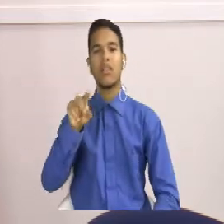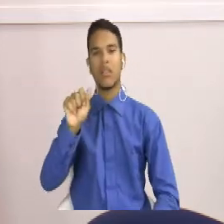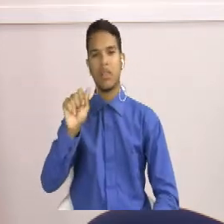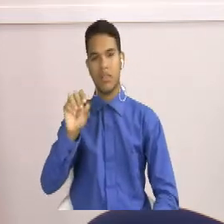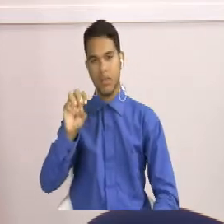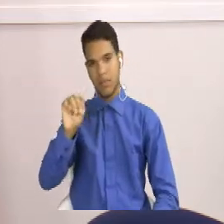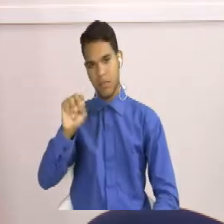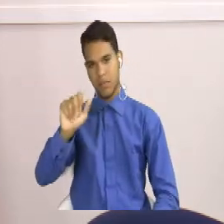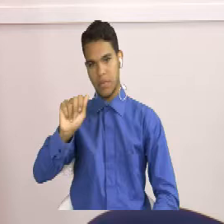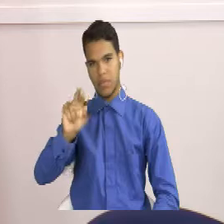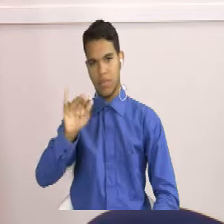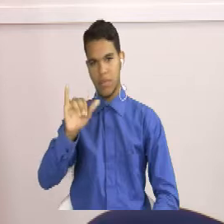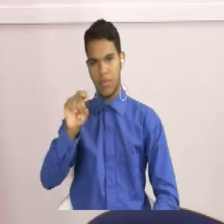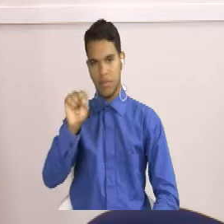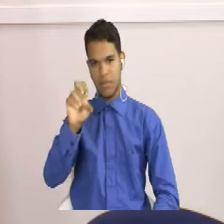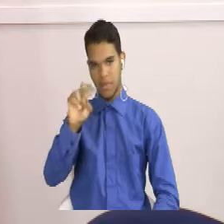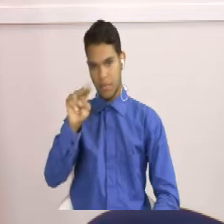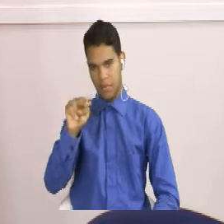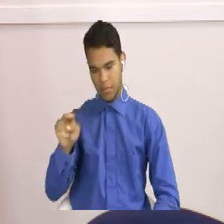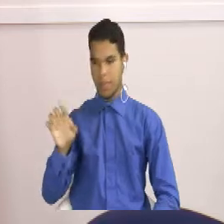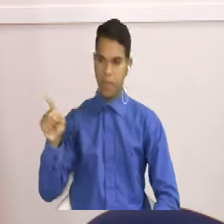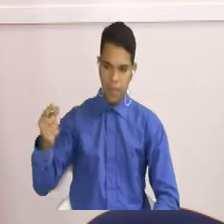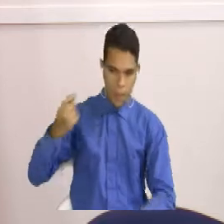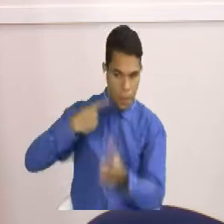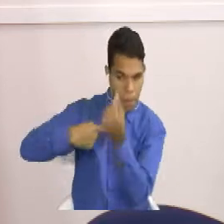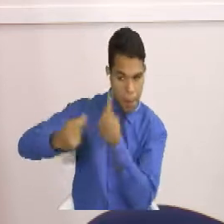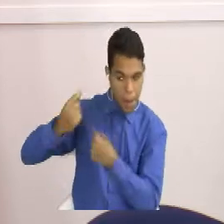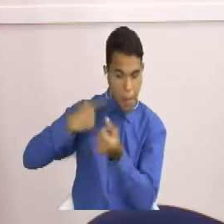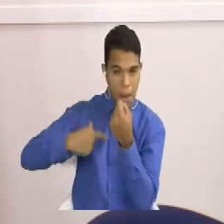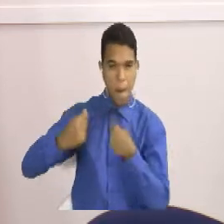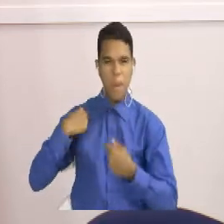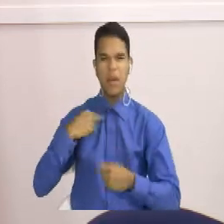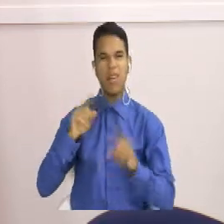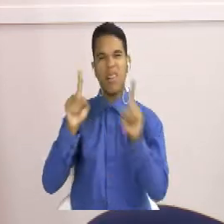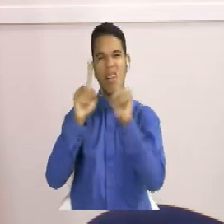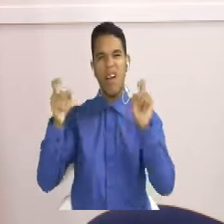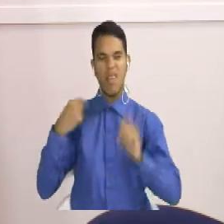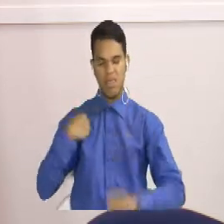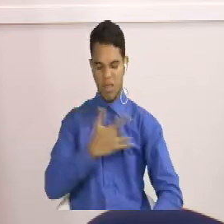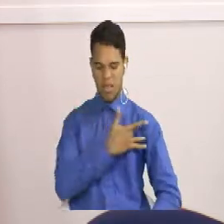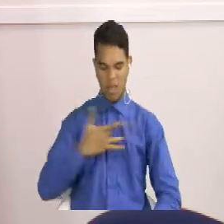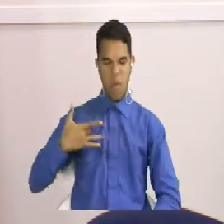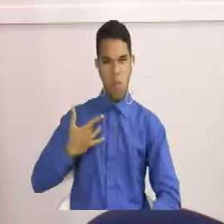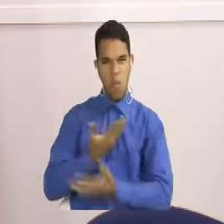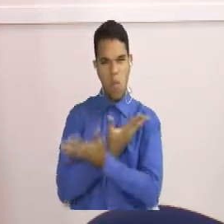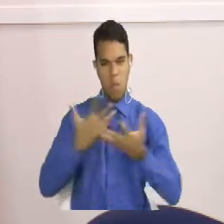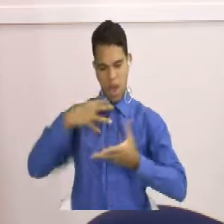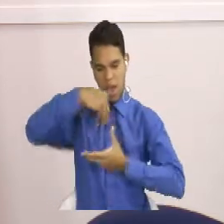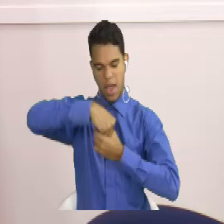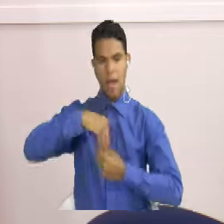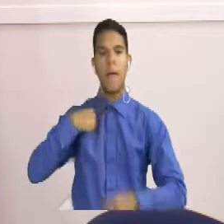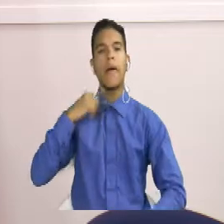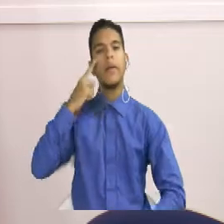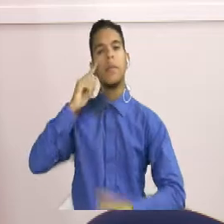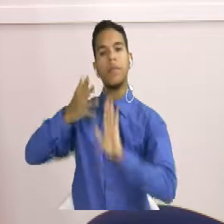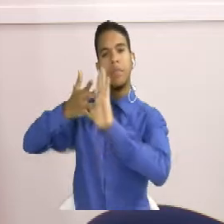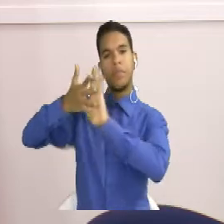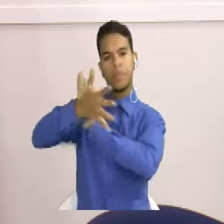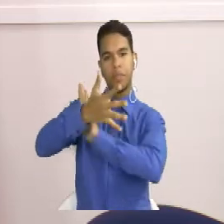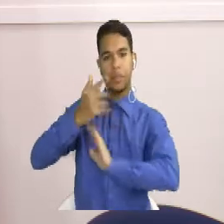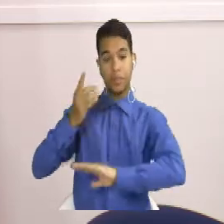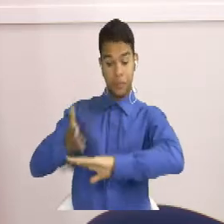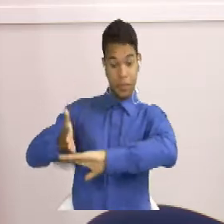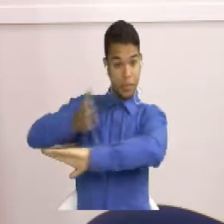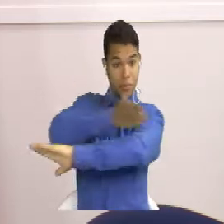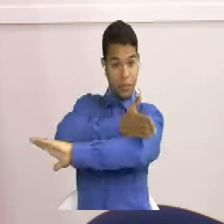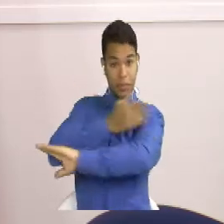está la fanpage de Primero la Salud, llamado Primero la Salud, donde ustedes nos pueden acompañar constantemente. Vamos a ver una información pertinente antes de